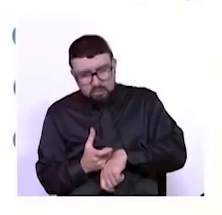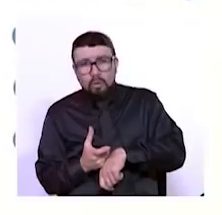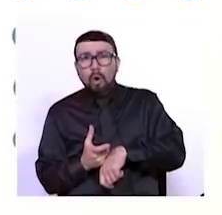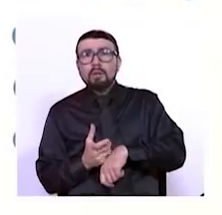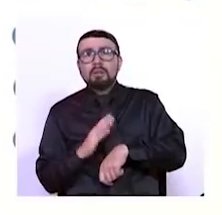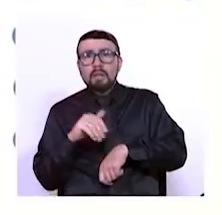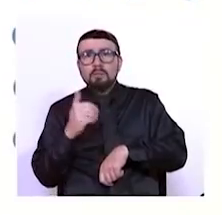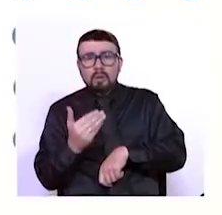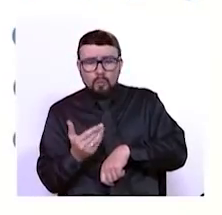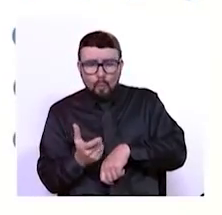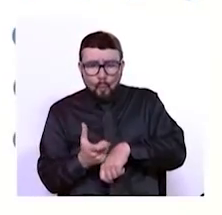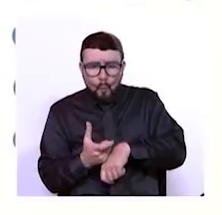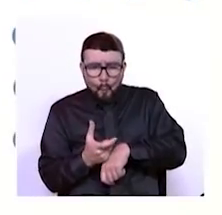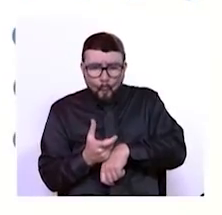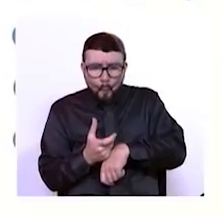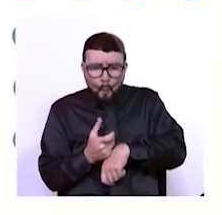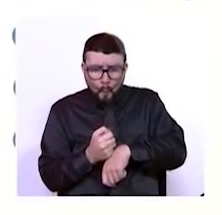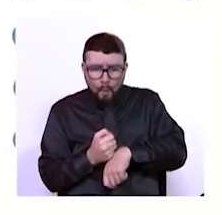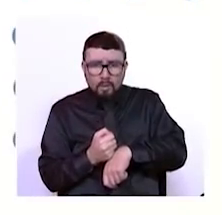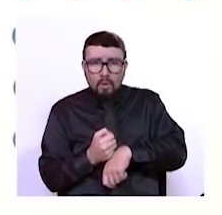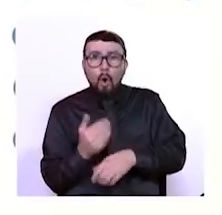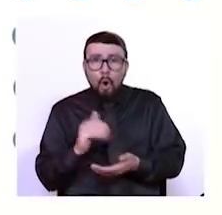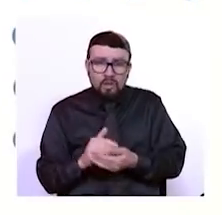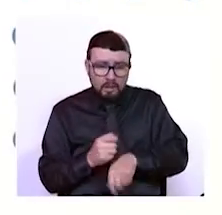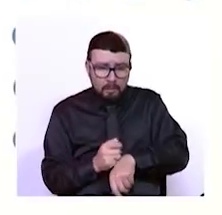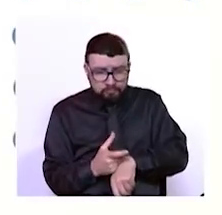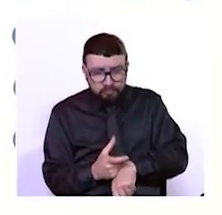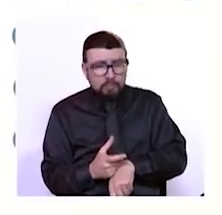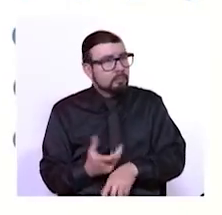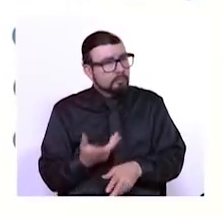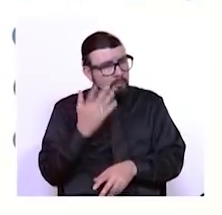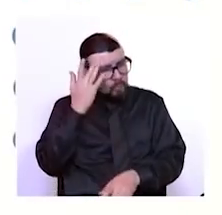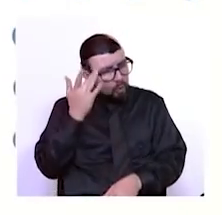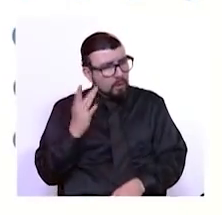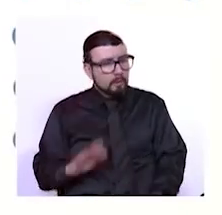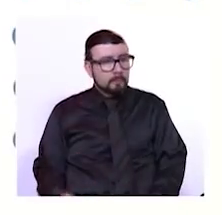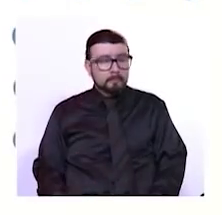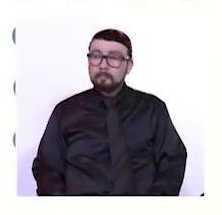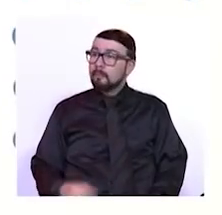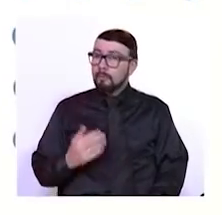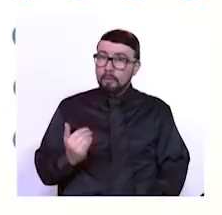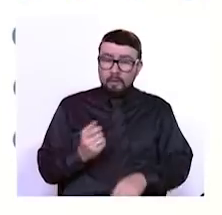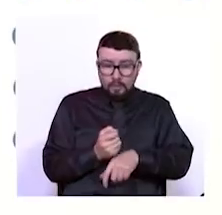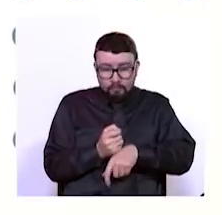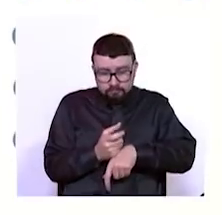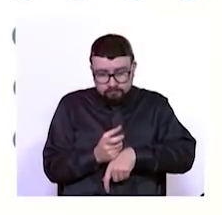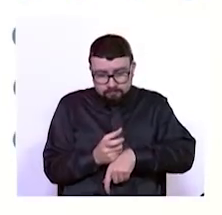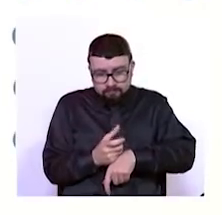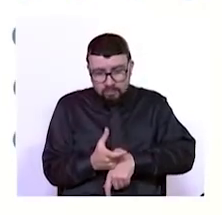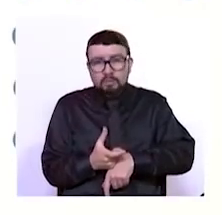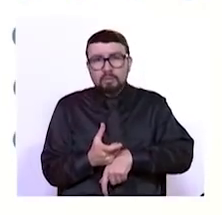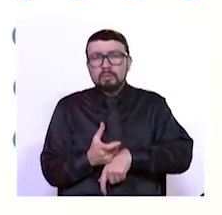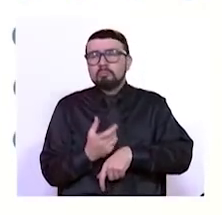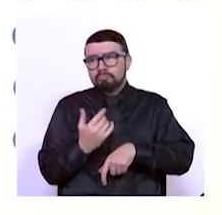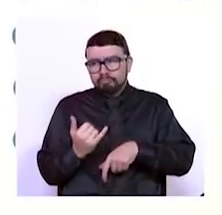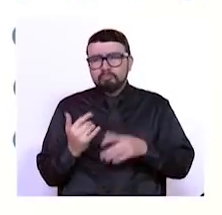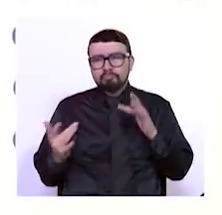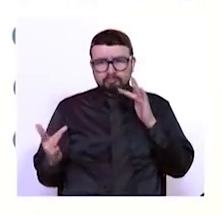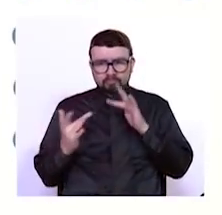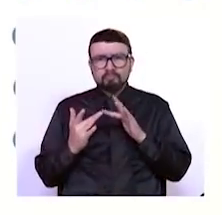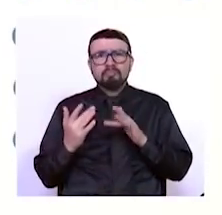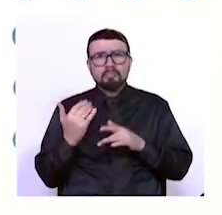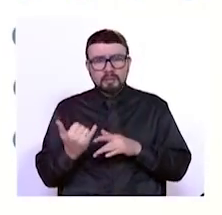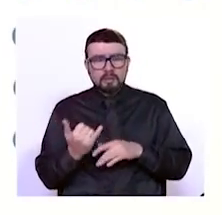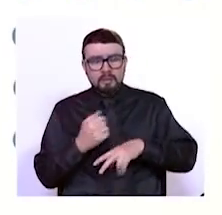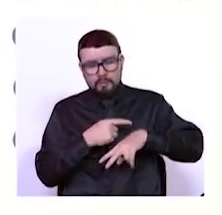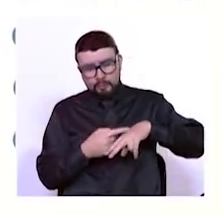Sin que las úlceras por presión sean un proceso varicoso, sí tienen mucha correlación con las